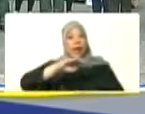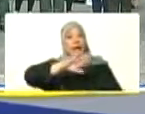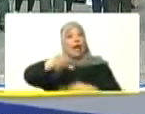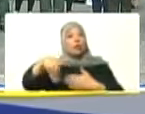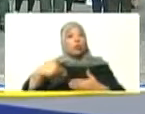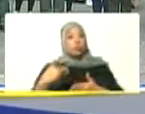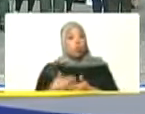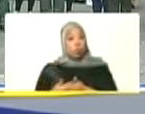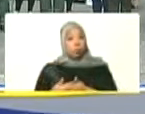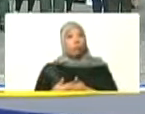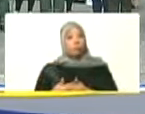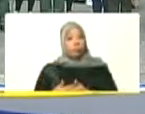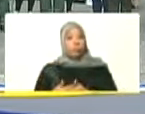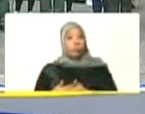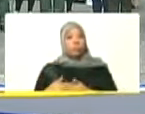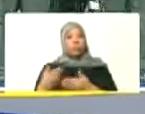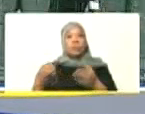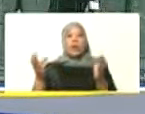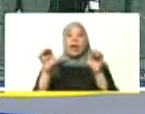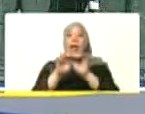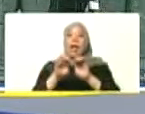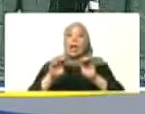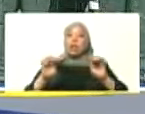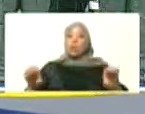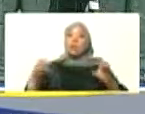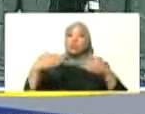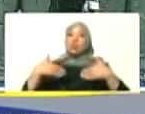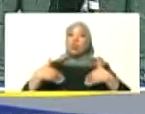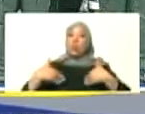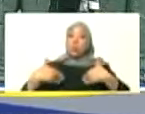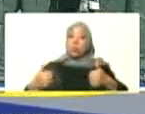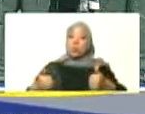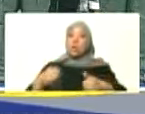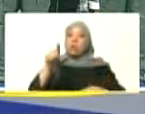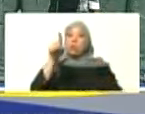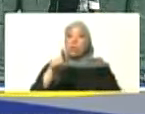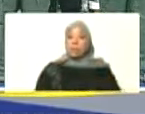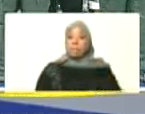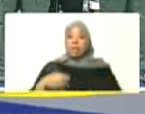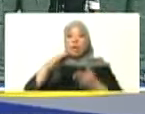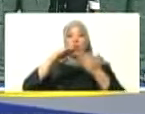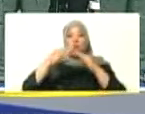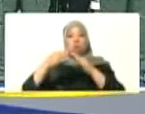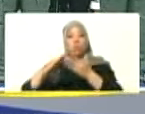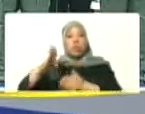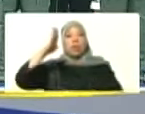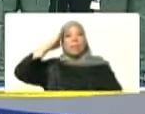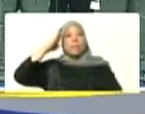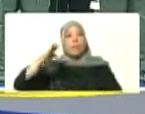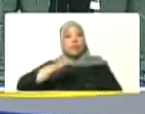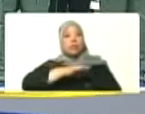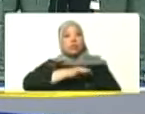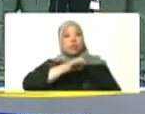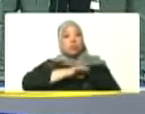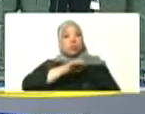las Bricomil en educación vayan a fondo. Y cuando estemos iniciando clases,